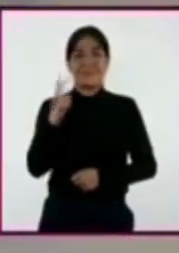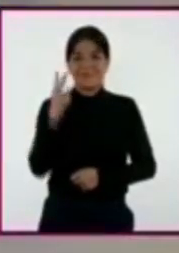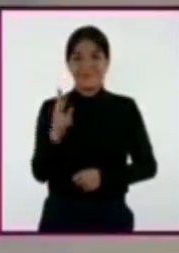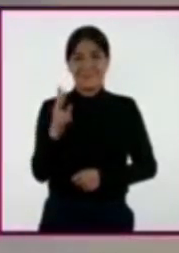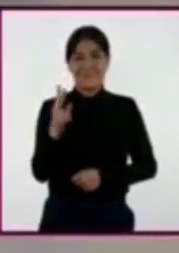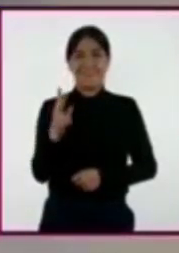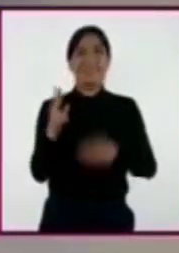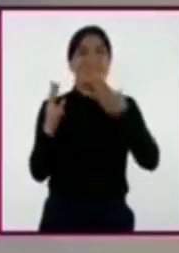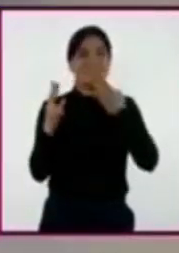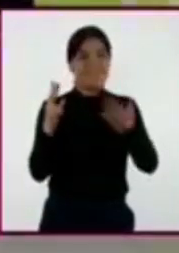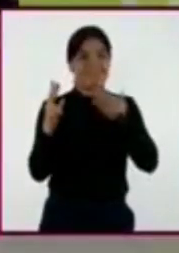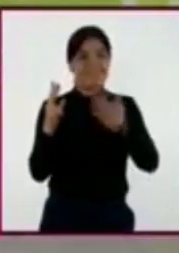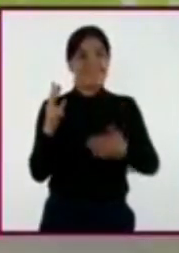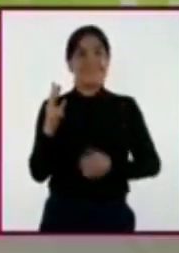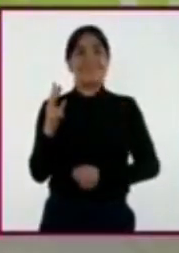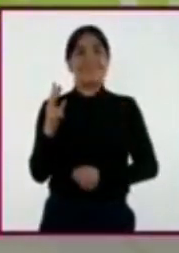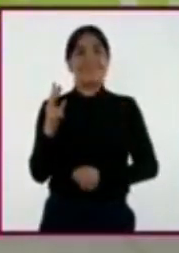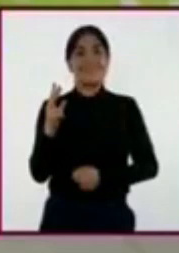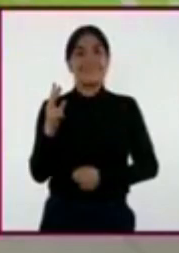2, muy bien.